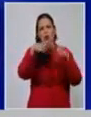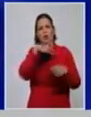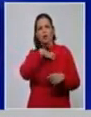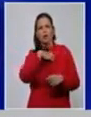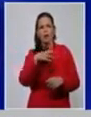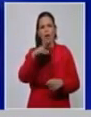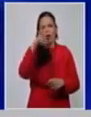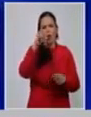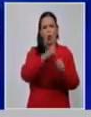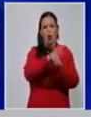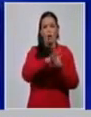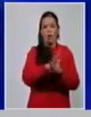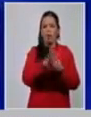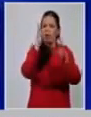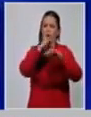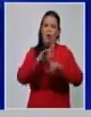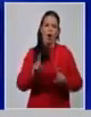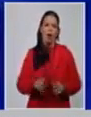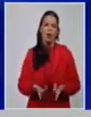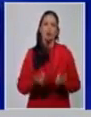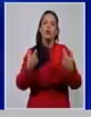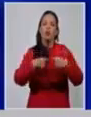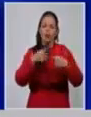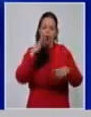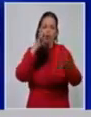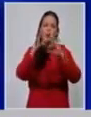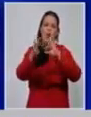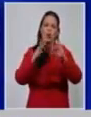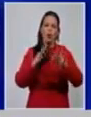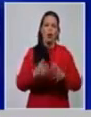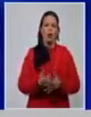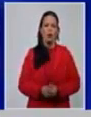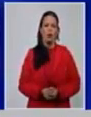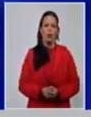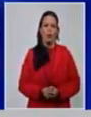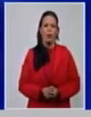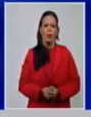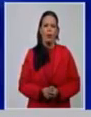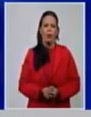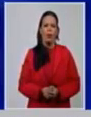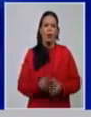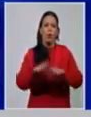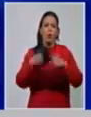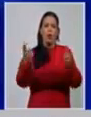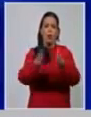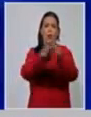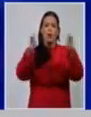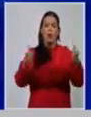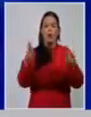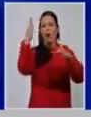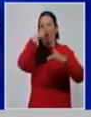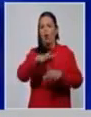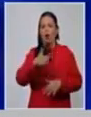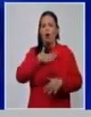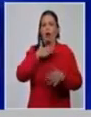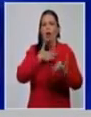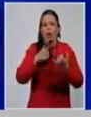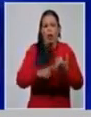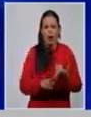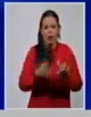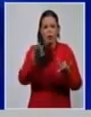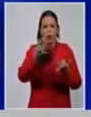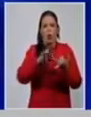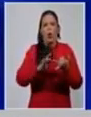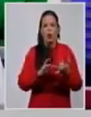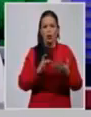hemos tenido asintomáticos, pero que cada vez un porciento mayor que hace complejo el control. Bueno,